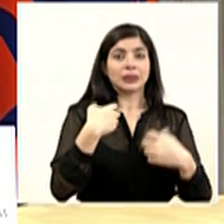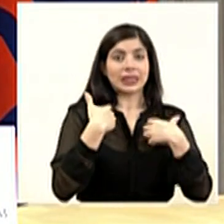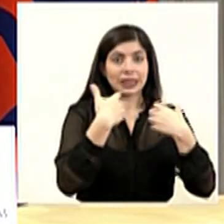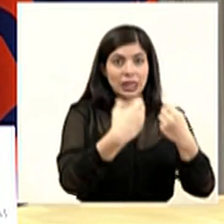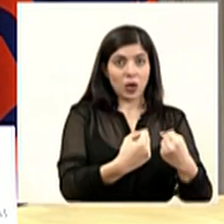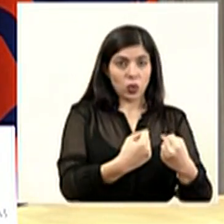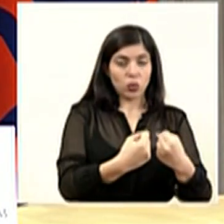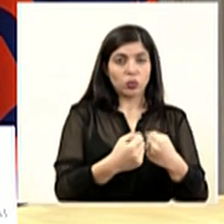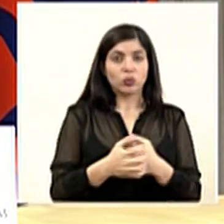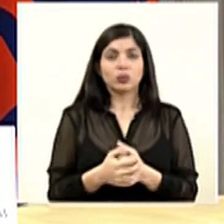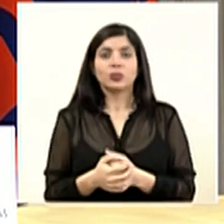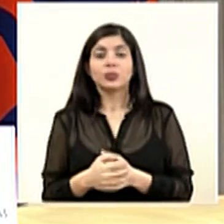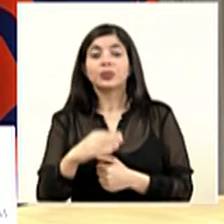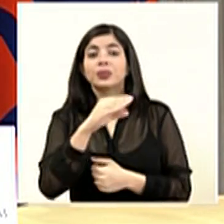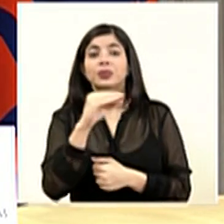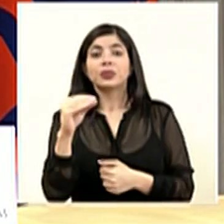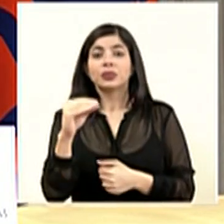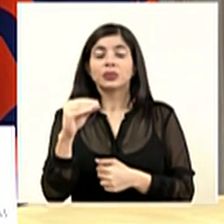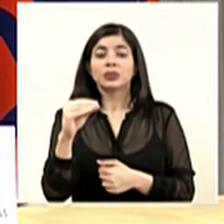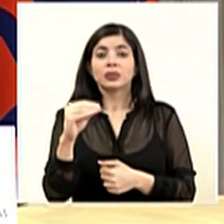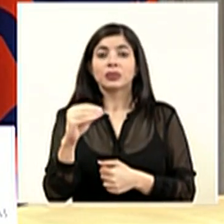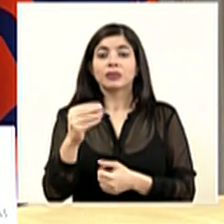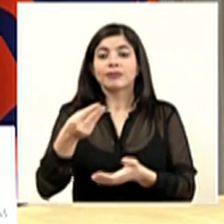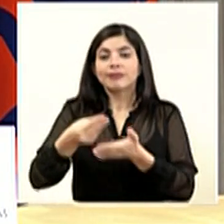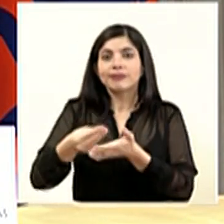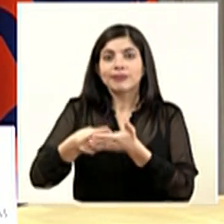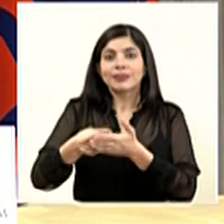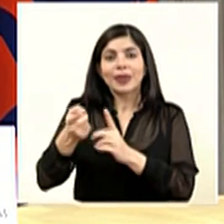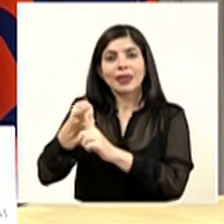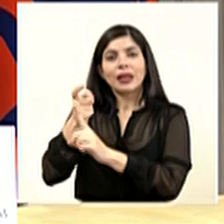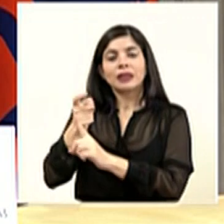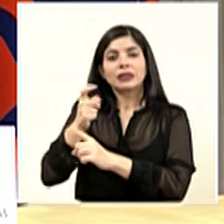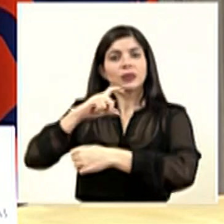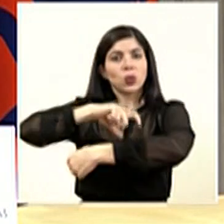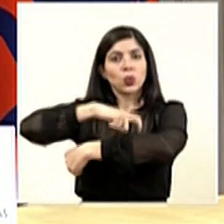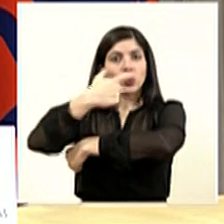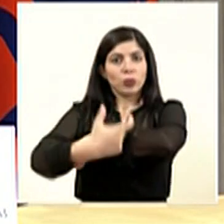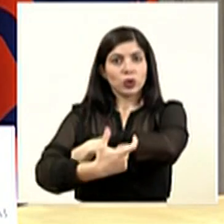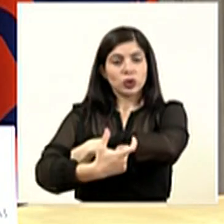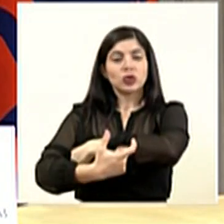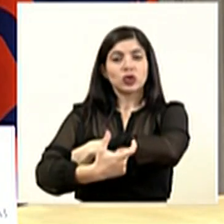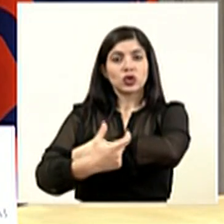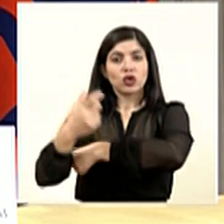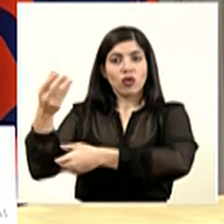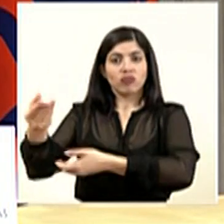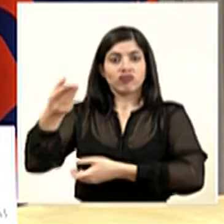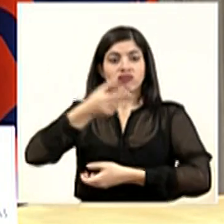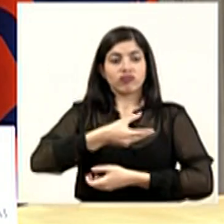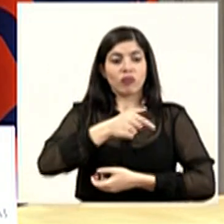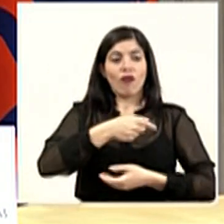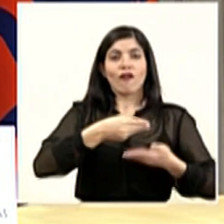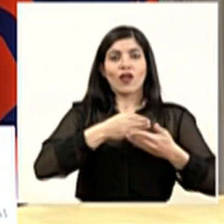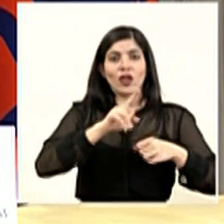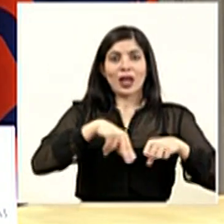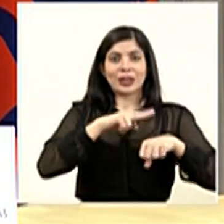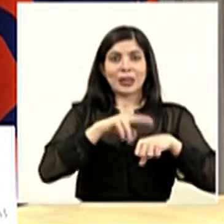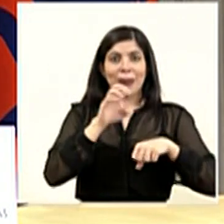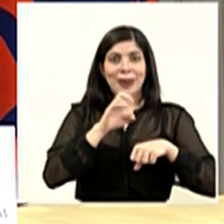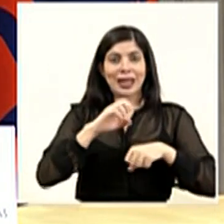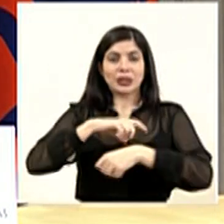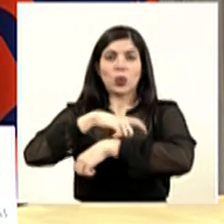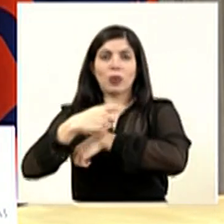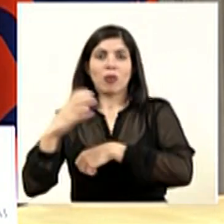Salud, y con recursos aportados por la Junta de Protección Social al Fondo Nacional de Emergencia,